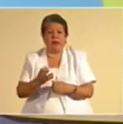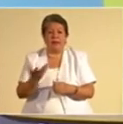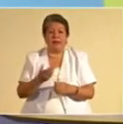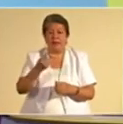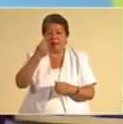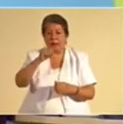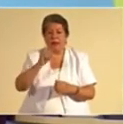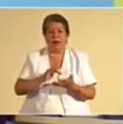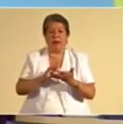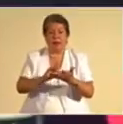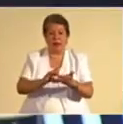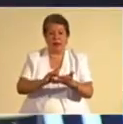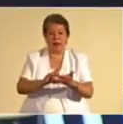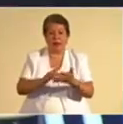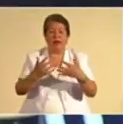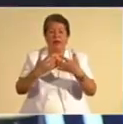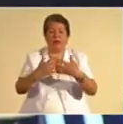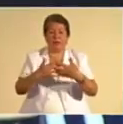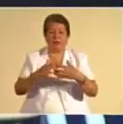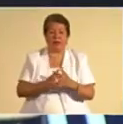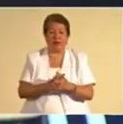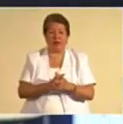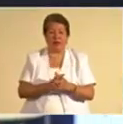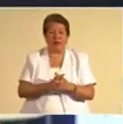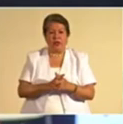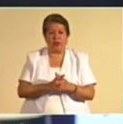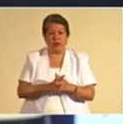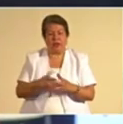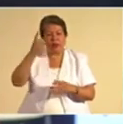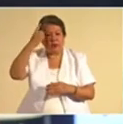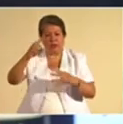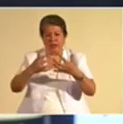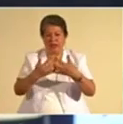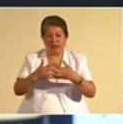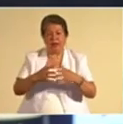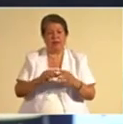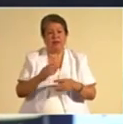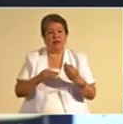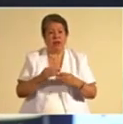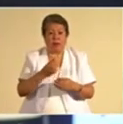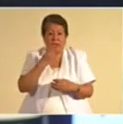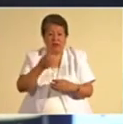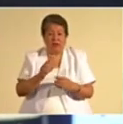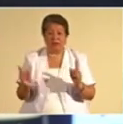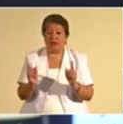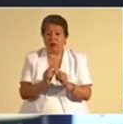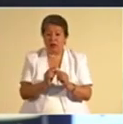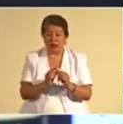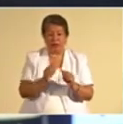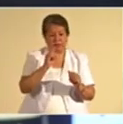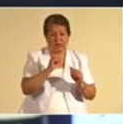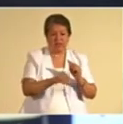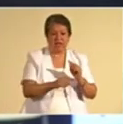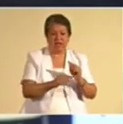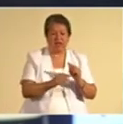parte empresarial? Recortar todos los documentos, hacerlos más fáciles